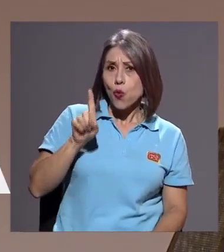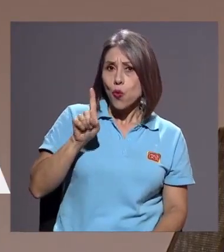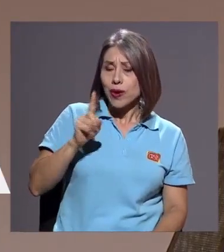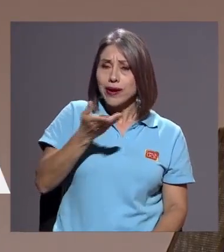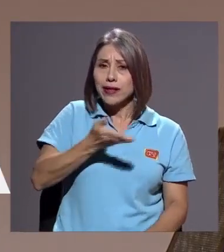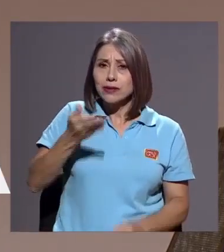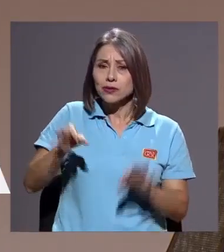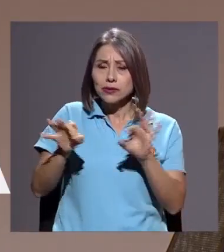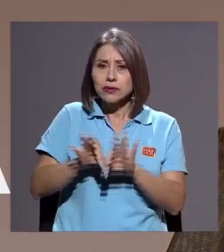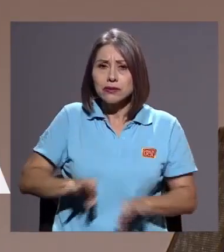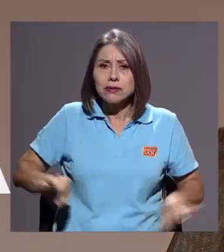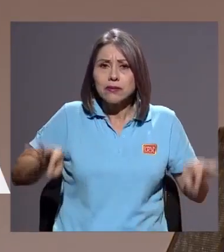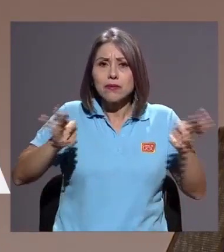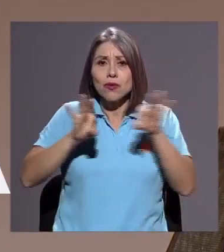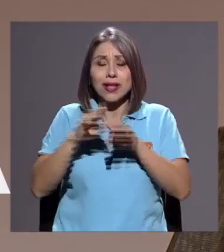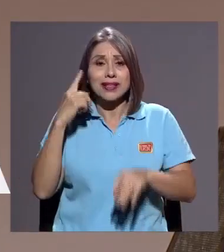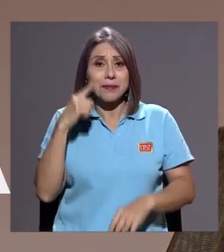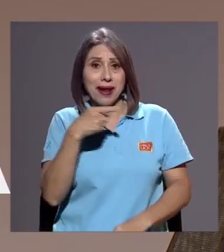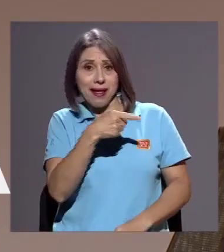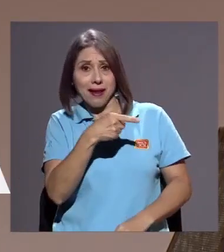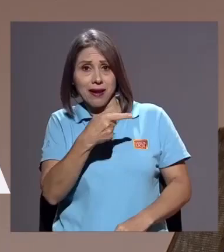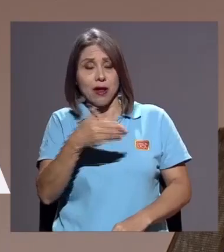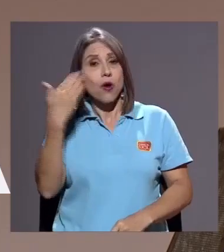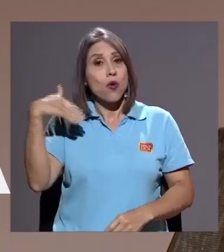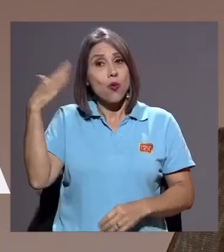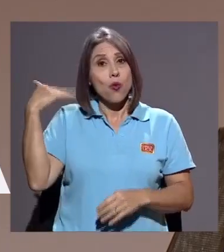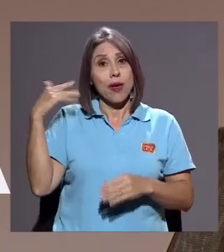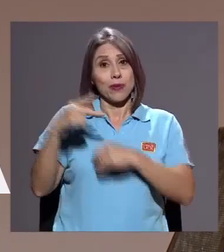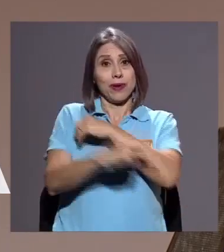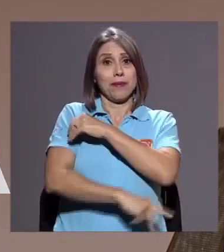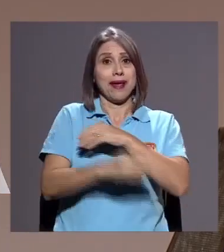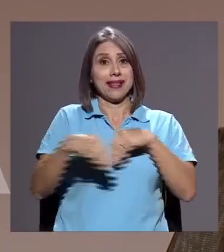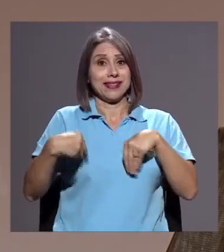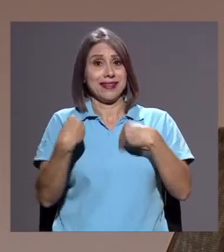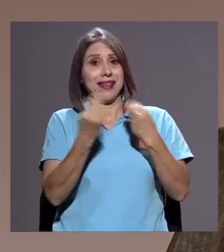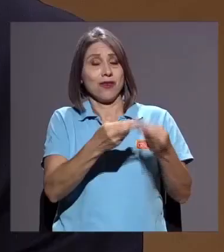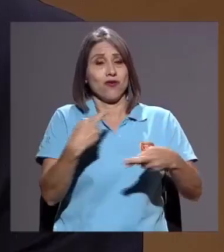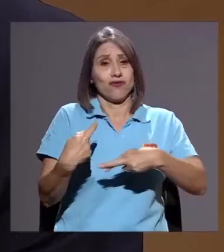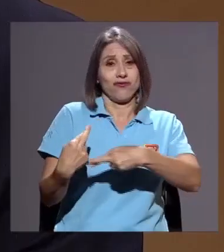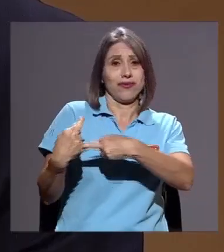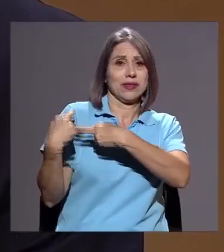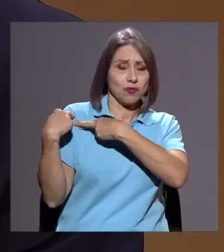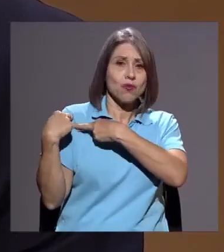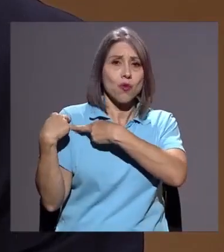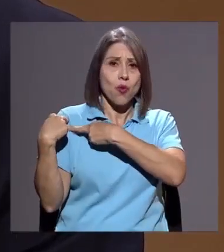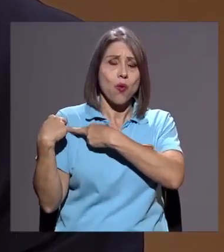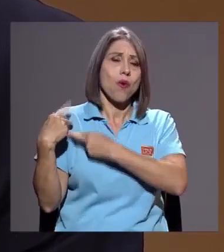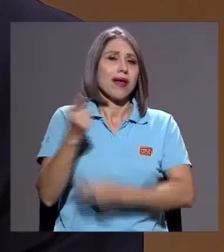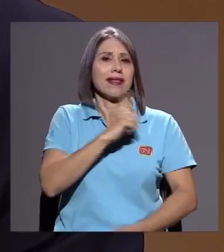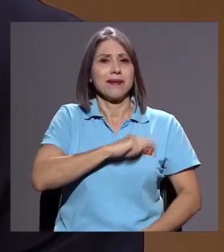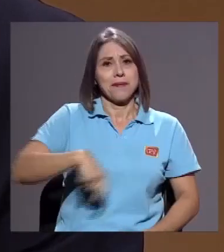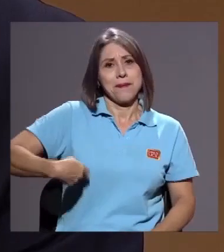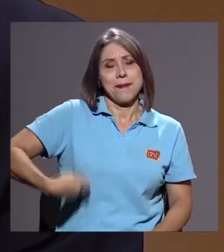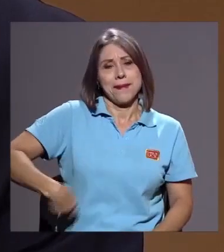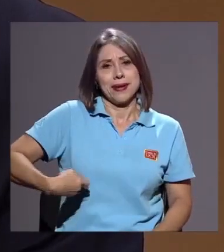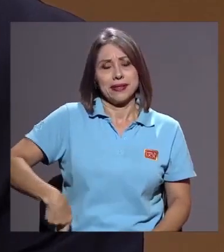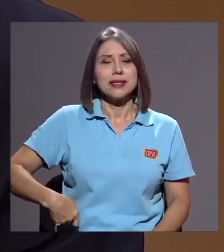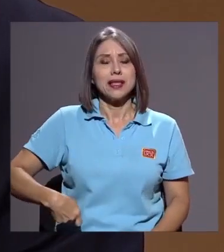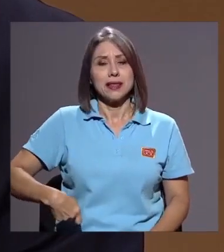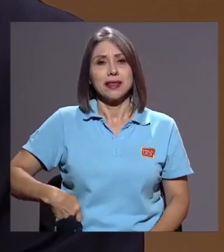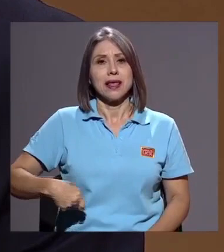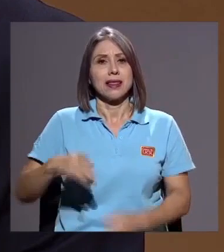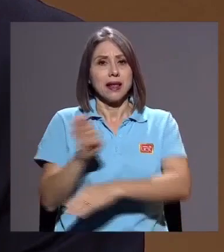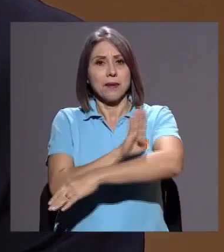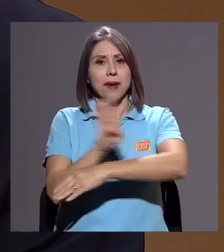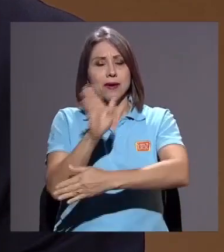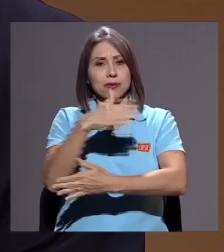cosas importantes para él cuando el país le dio la responsabilidad de ser presidente del